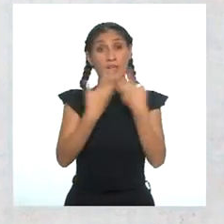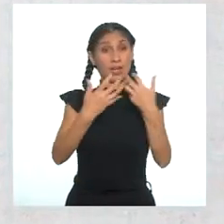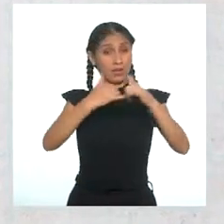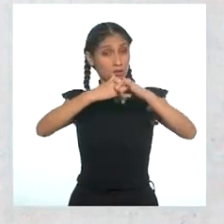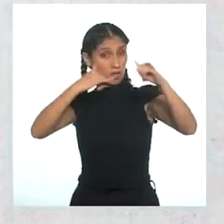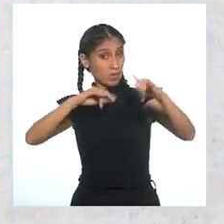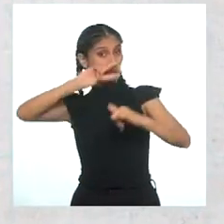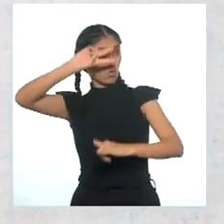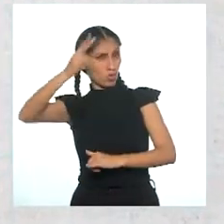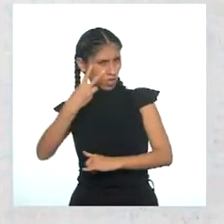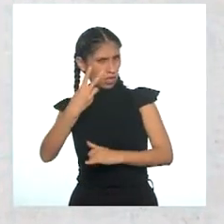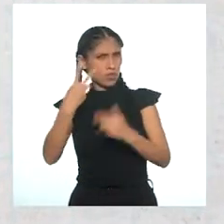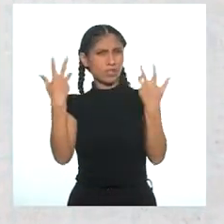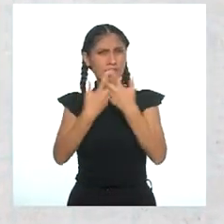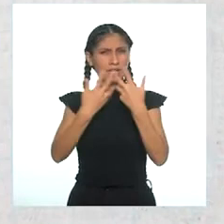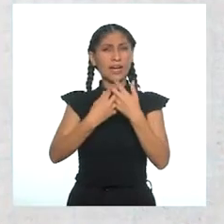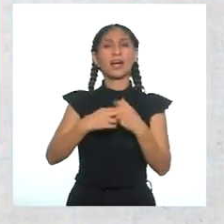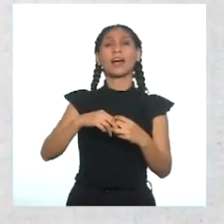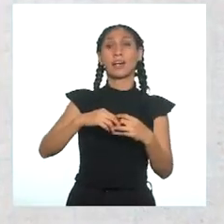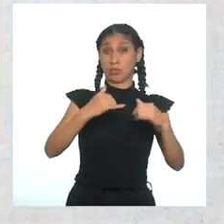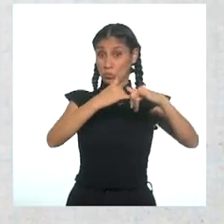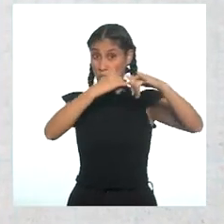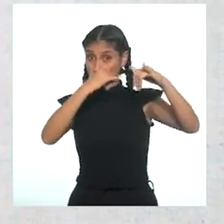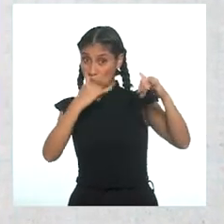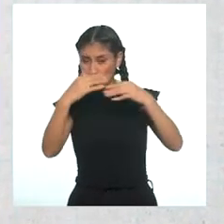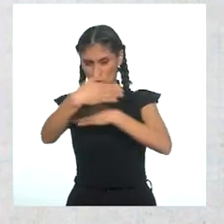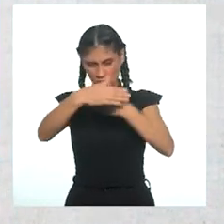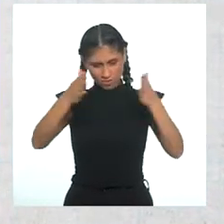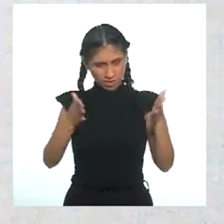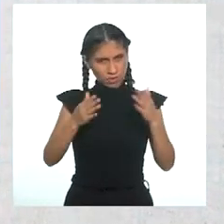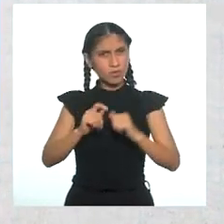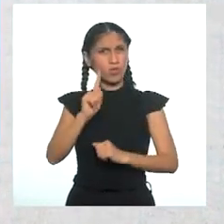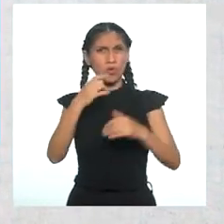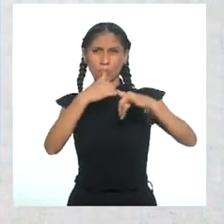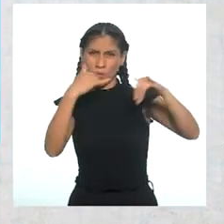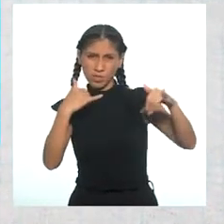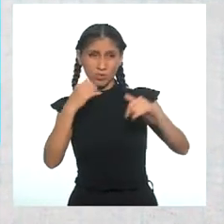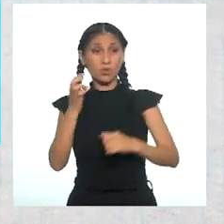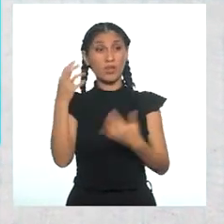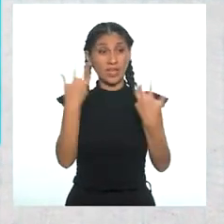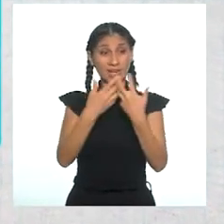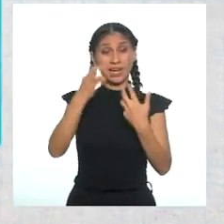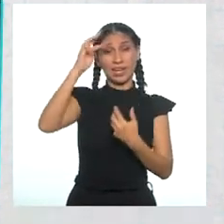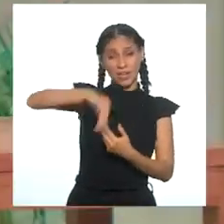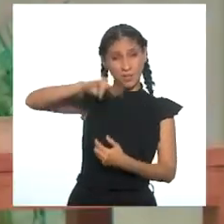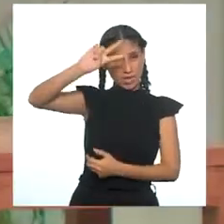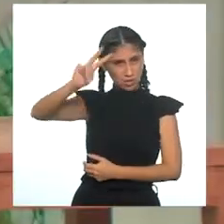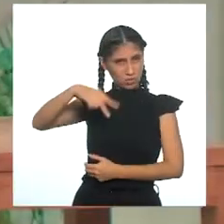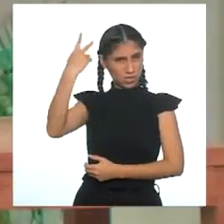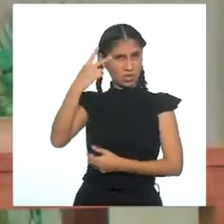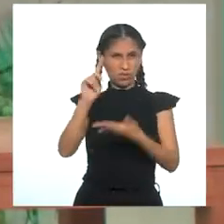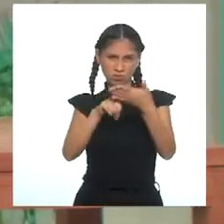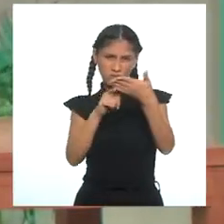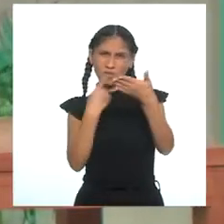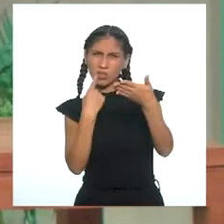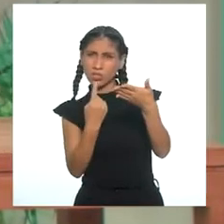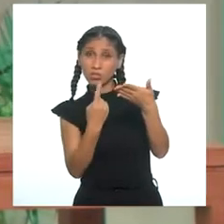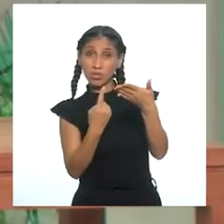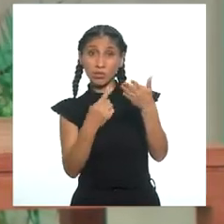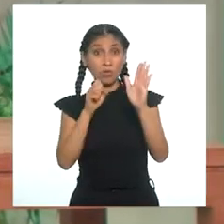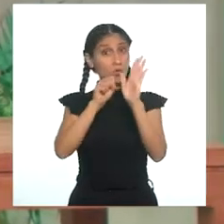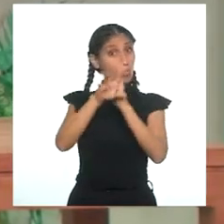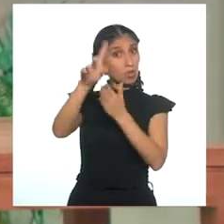es la superficie de un cuadrado de 1 metro de lado. Se representa con el símbolo m al cuadrado. ¿Qué dice? Me mandó un